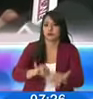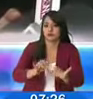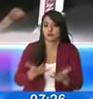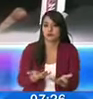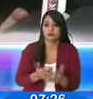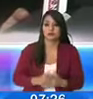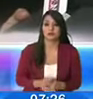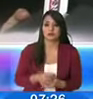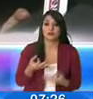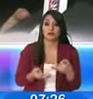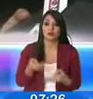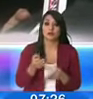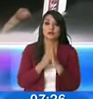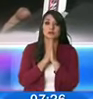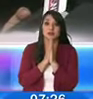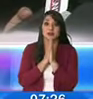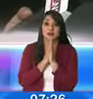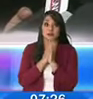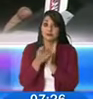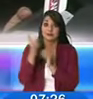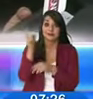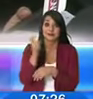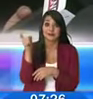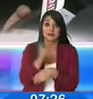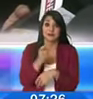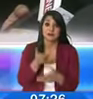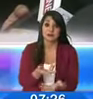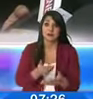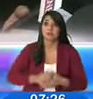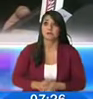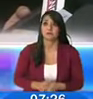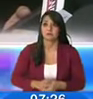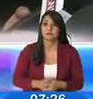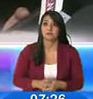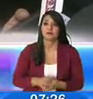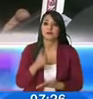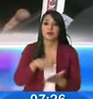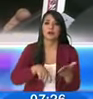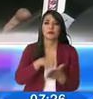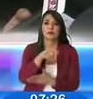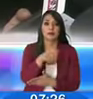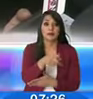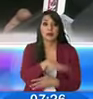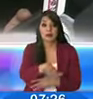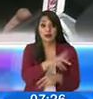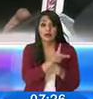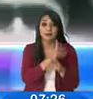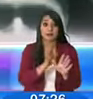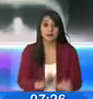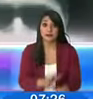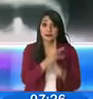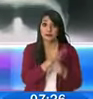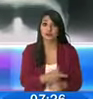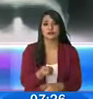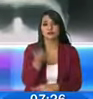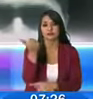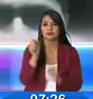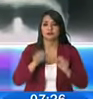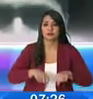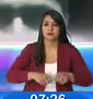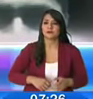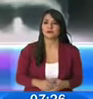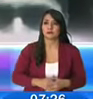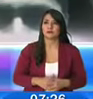no?, el juez solicitar, si es el caso, la respectiva autorización para levantamiento de la inmunidad parlamentaria. Los